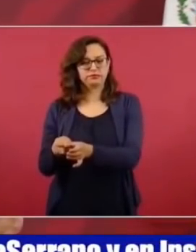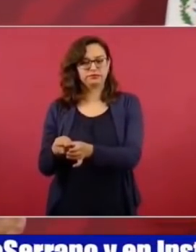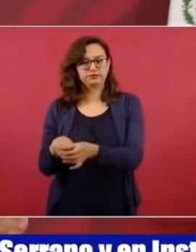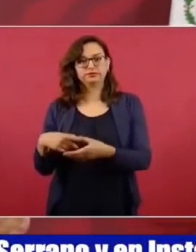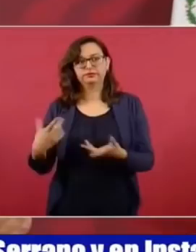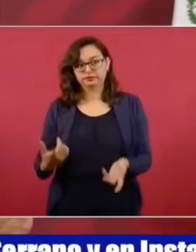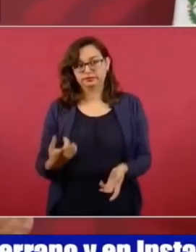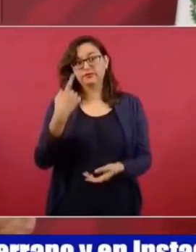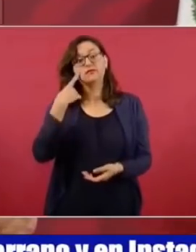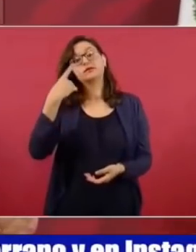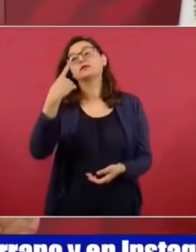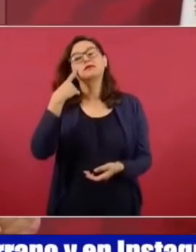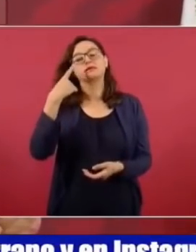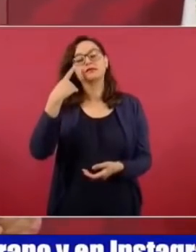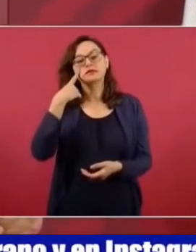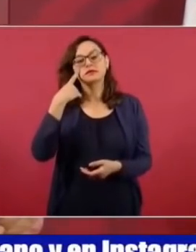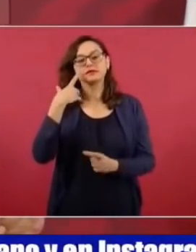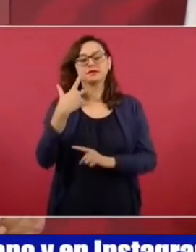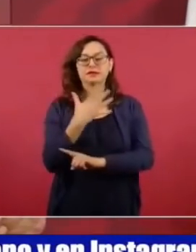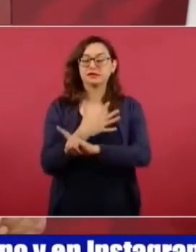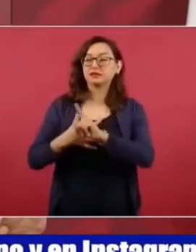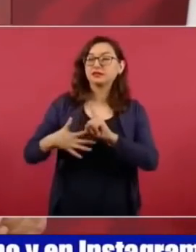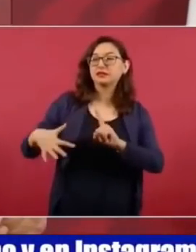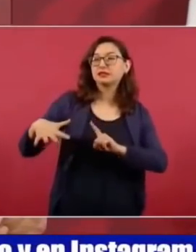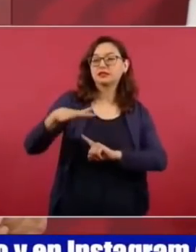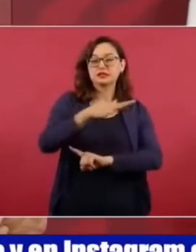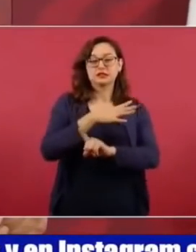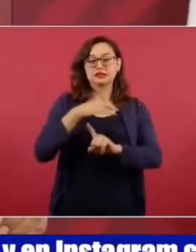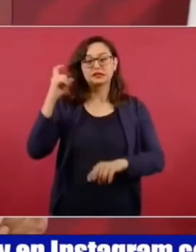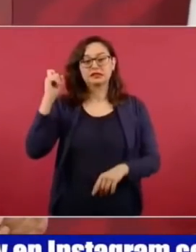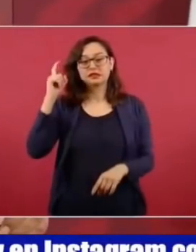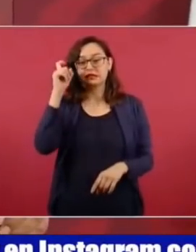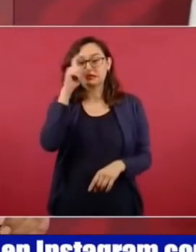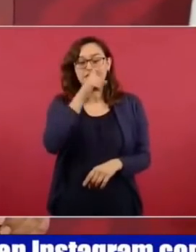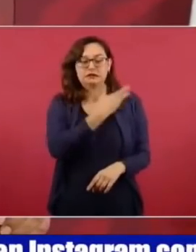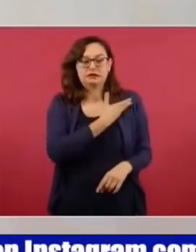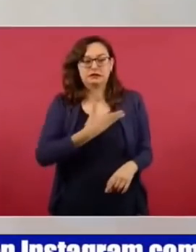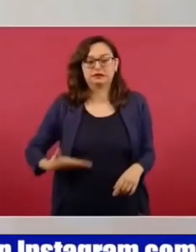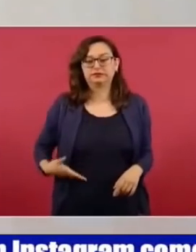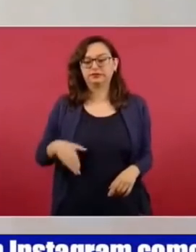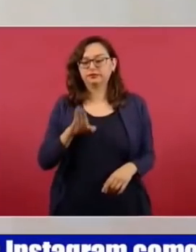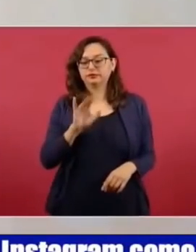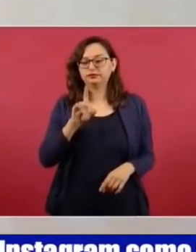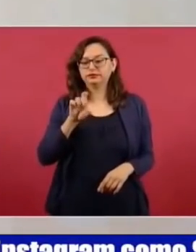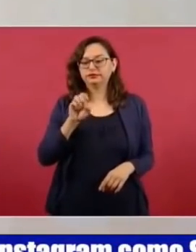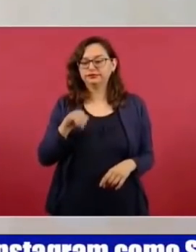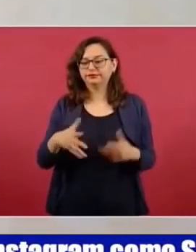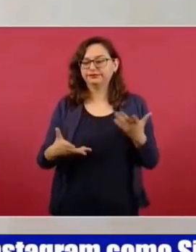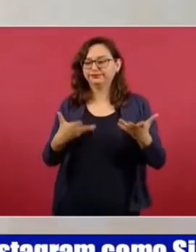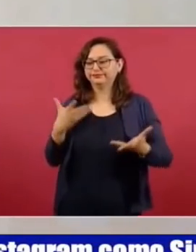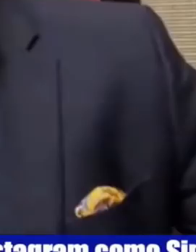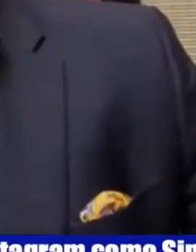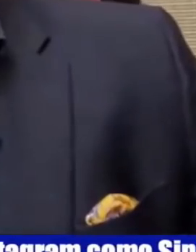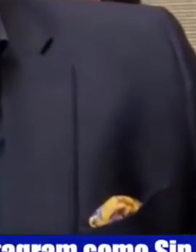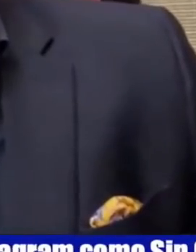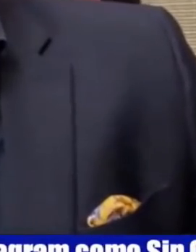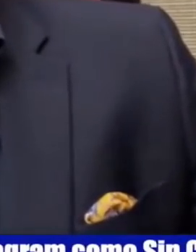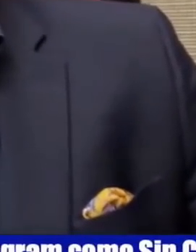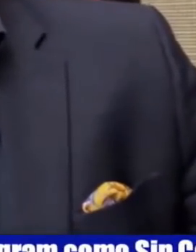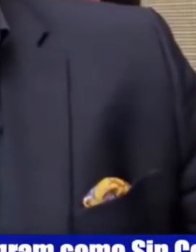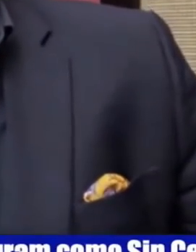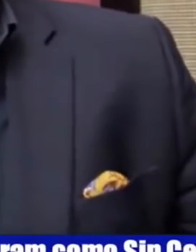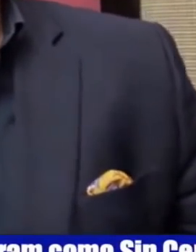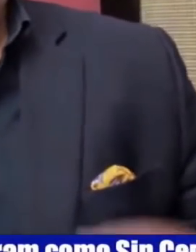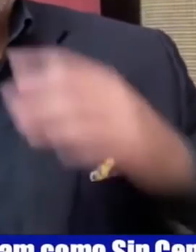la situación tan difícil del presidente Biden. Ahí están las palabras del presidente